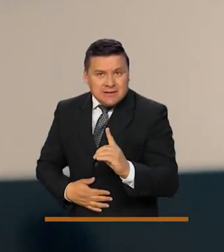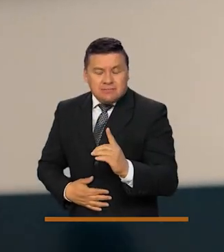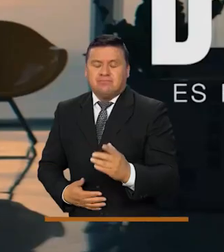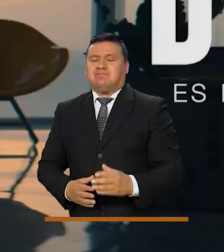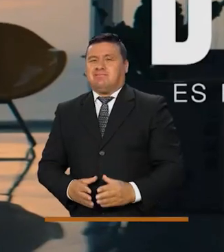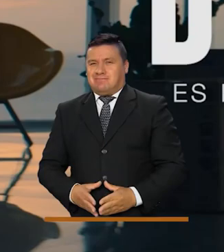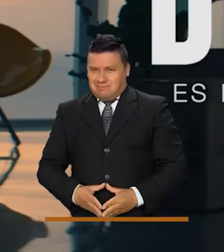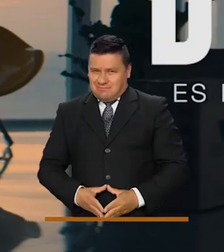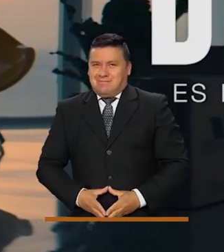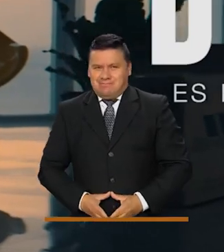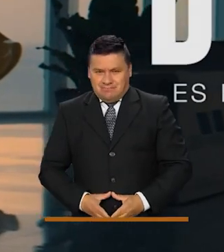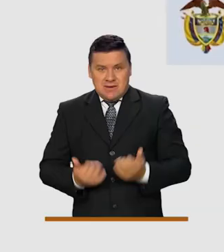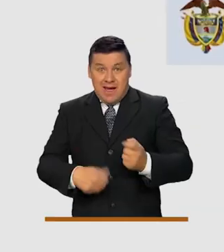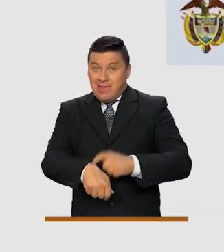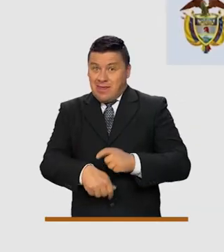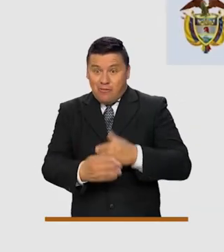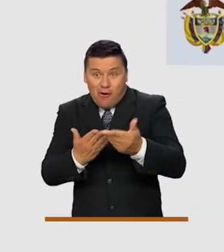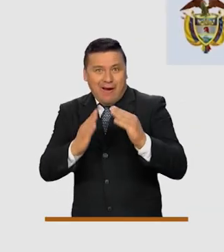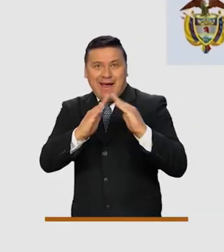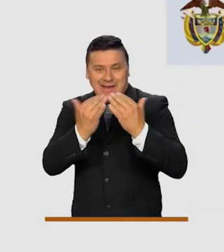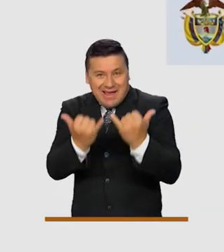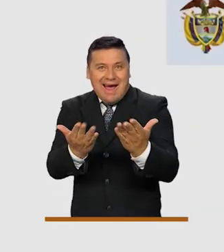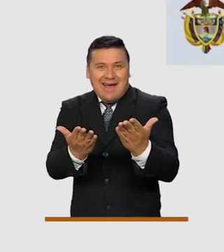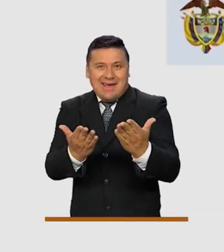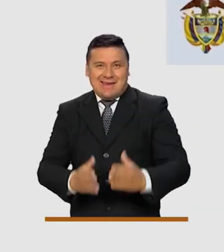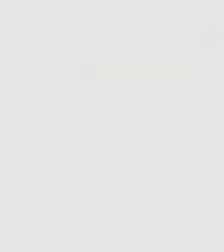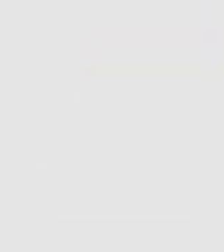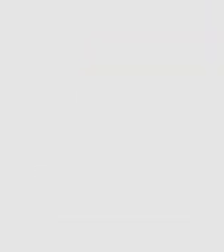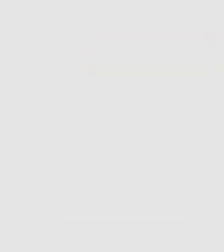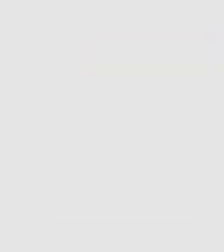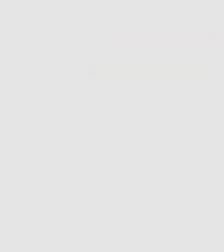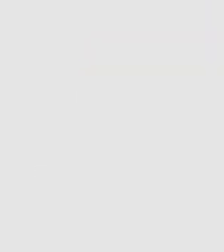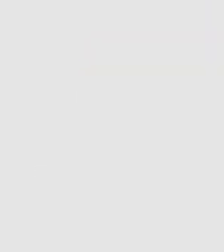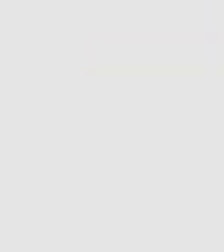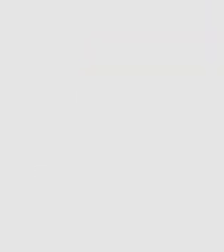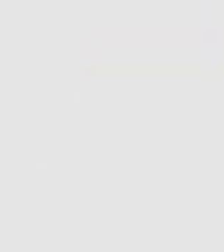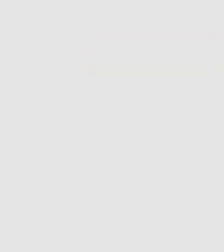decídete. Es hora de comprar vivienda.